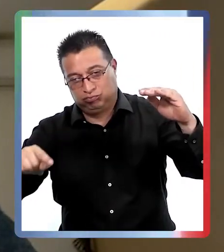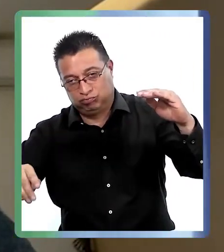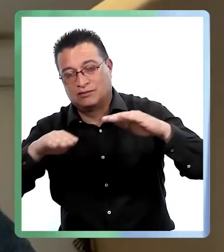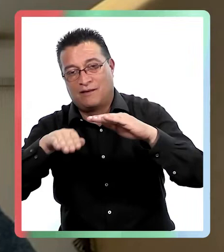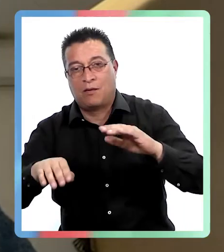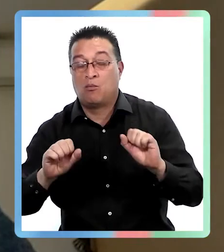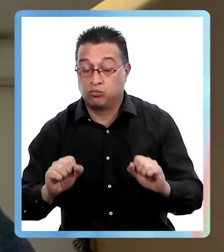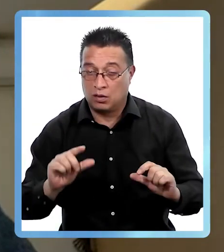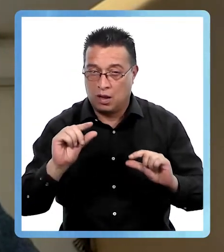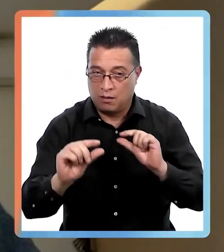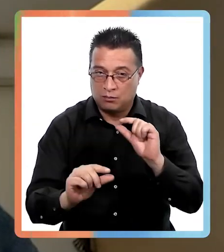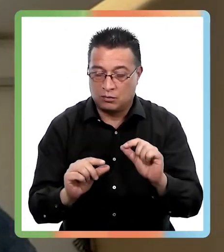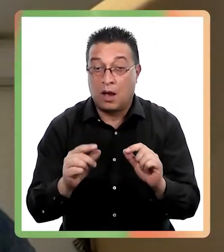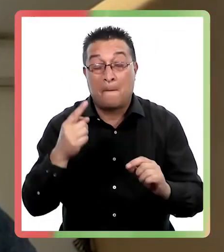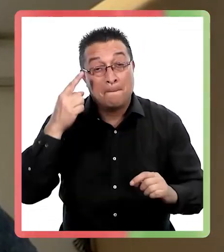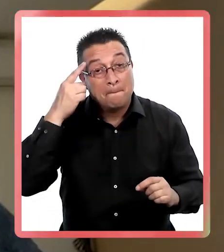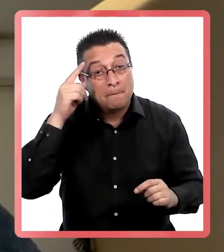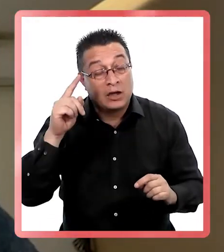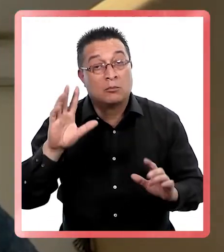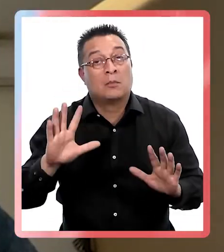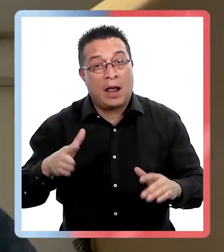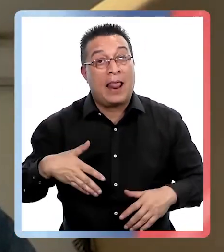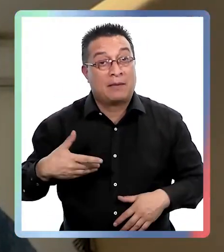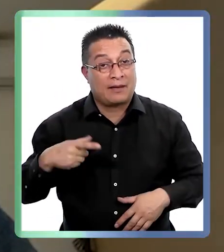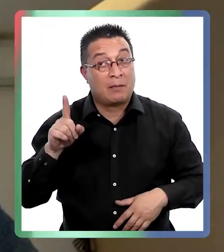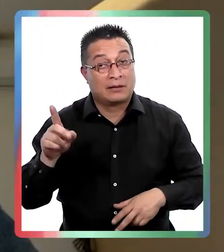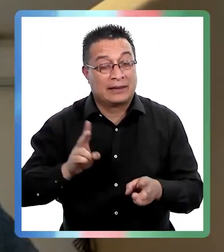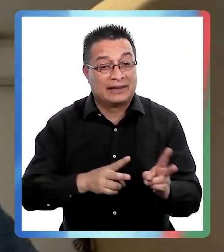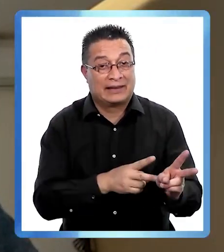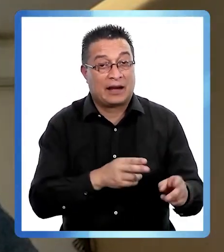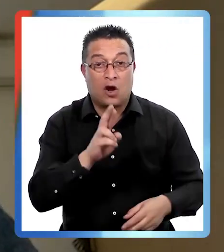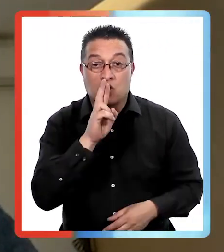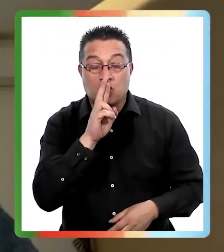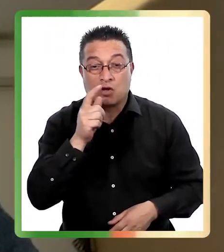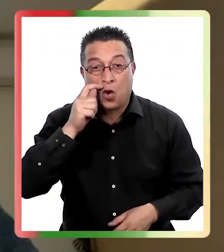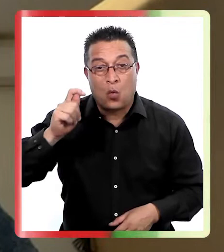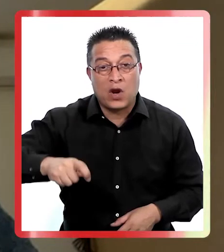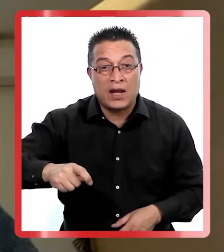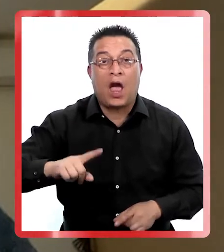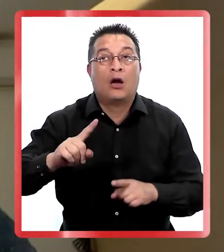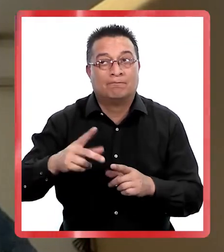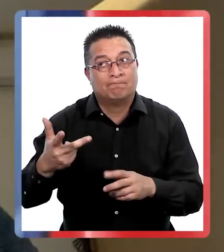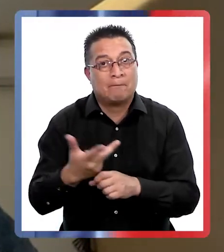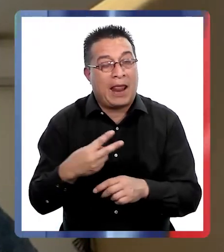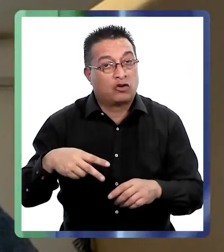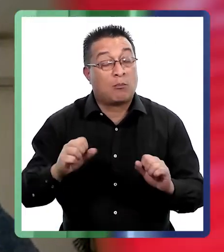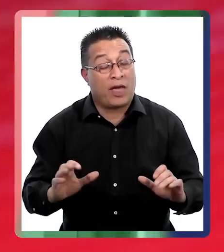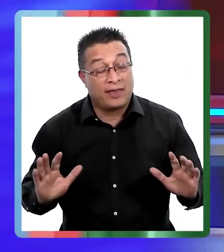modere paulatinamente, salvo que lamentablemente la guerra entre Rusia y Ucrania nos traiga nuevas malas